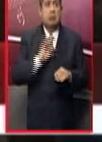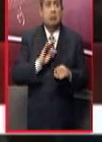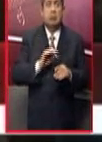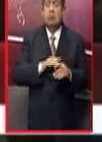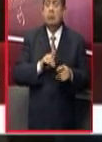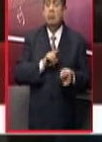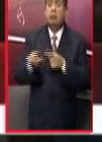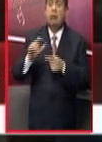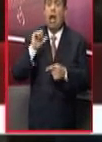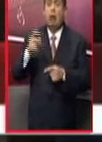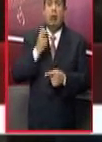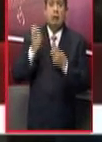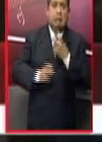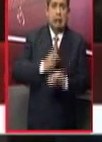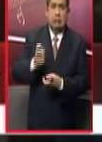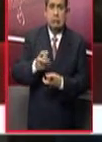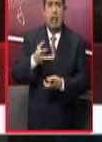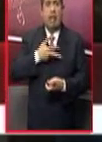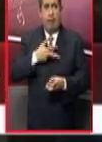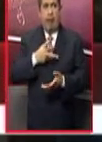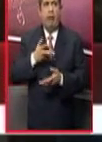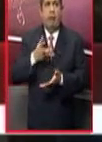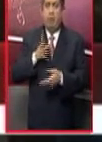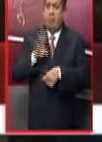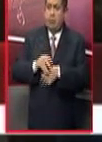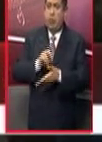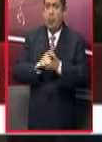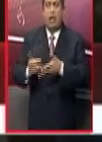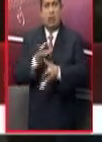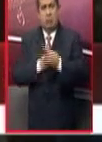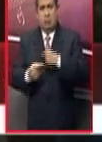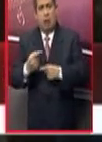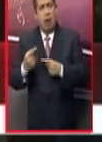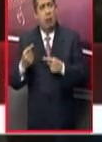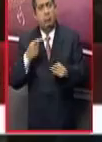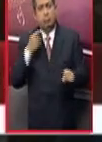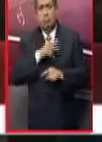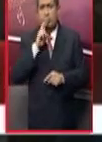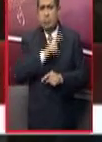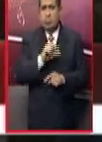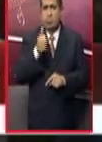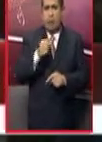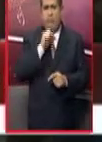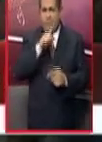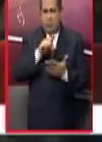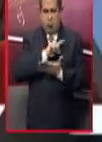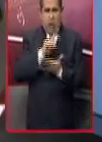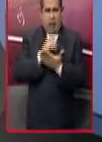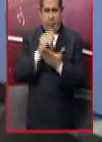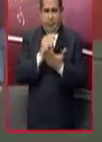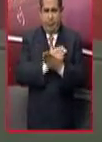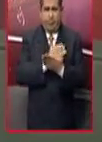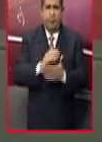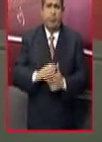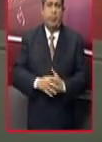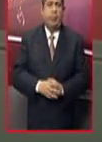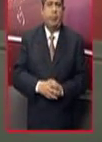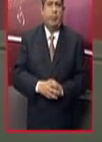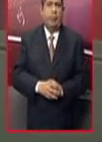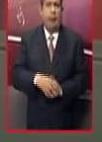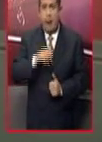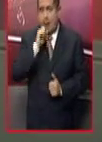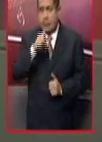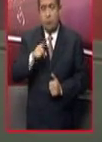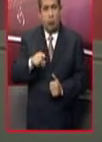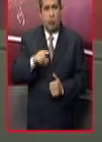ley y tendrán la obligación de garantizar el derecho de réplica de las personas en los términos previstos en la misma. A favor del dictamen,